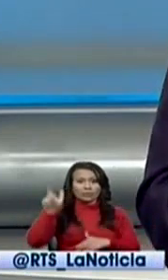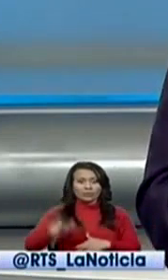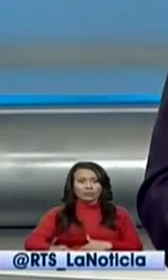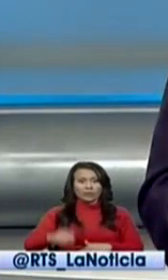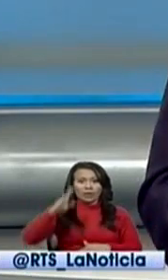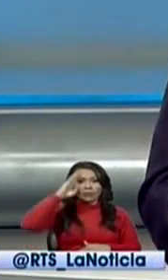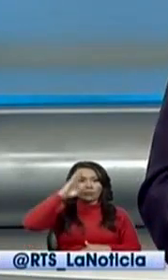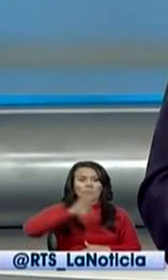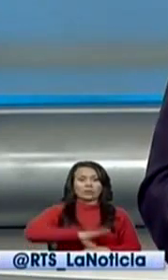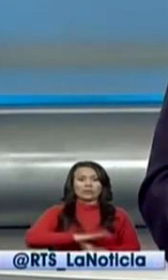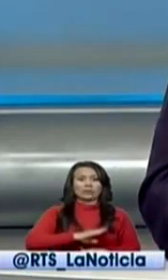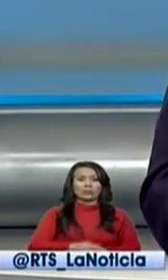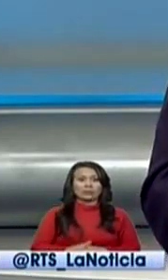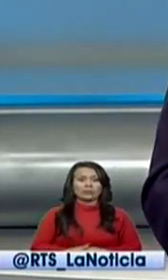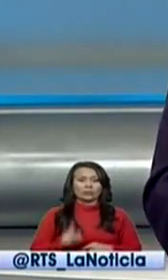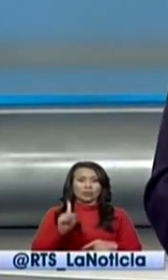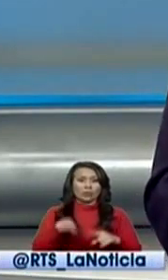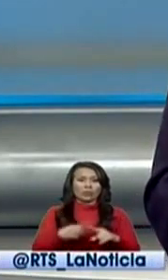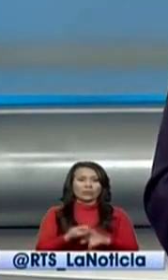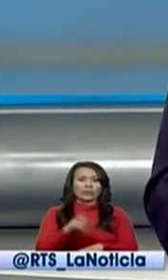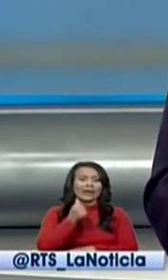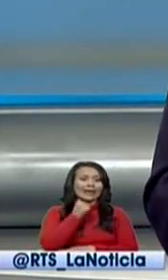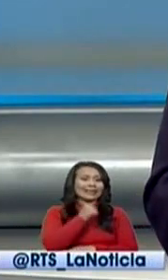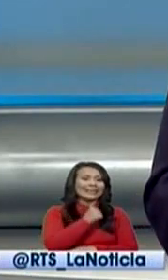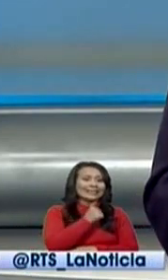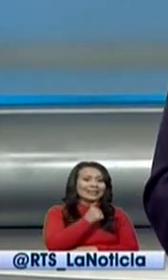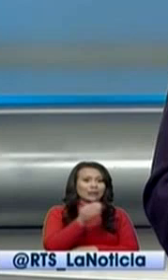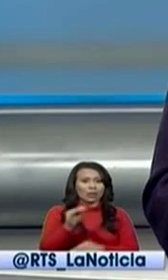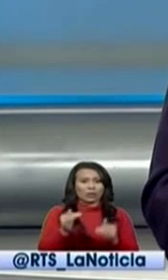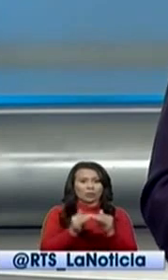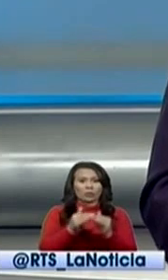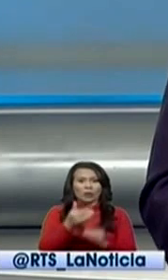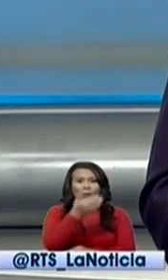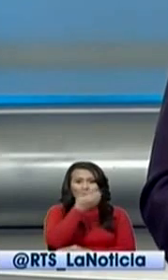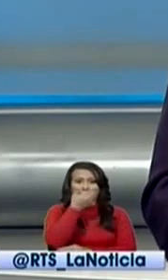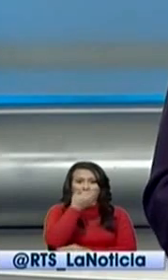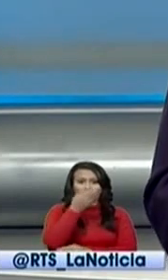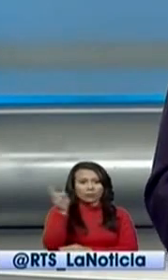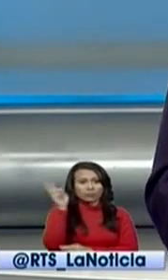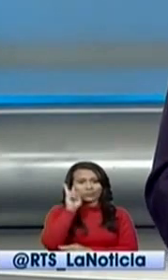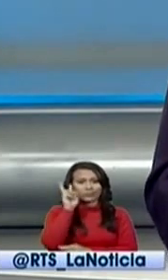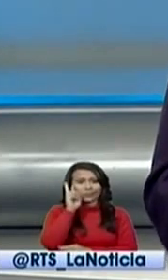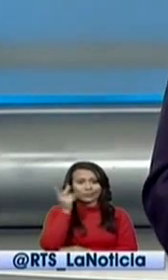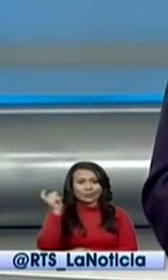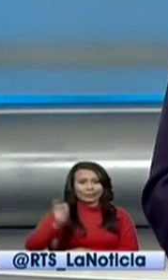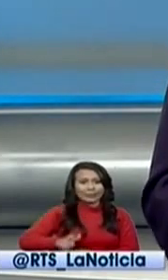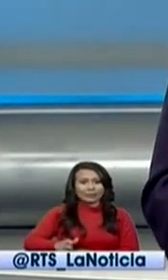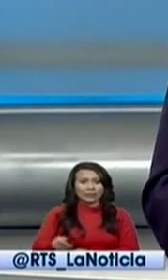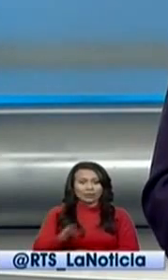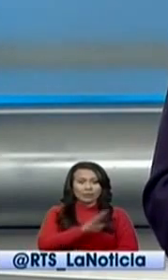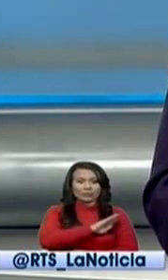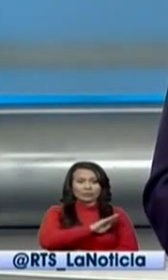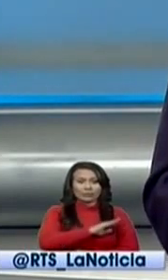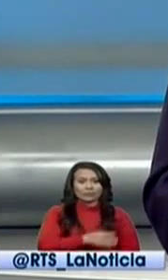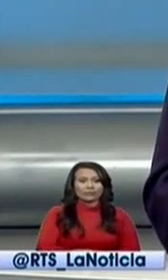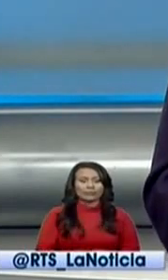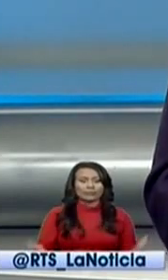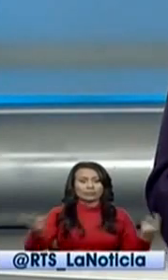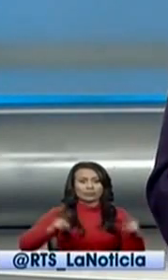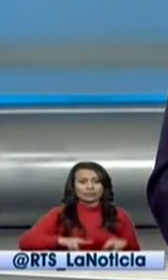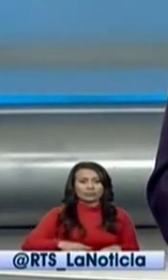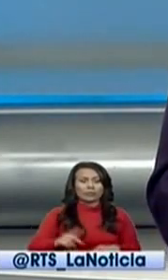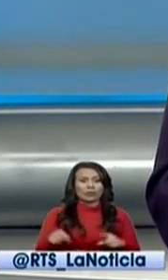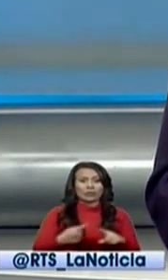víctima del AMPA tras sufrir un asalto de tipo secuestro extorsivo. La acción delictiva se ejecutó luego de que